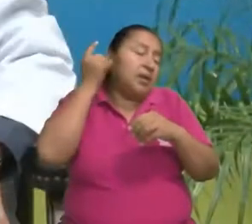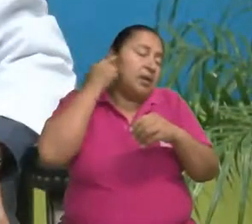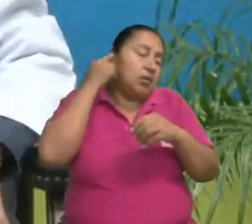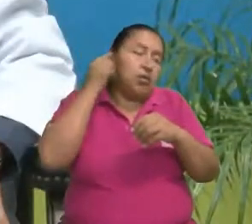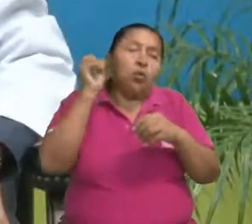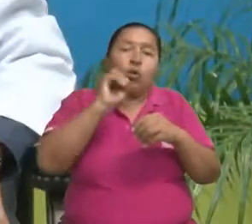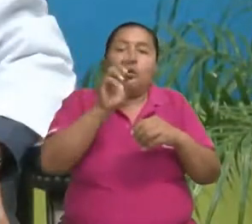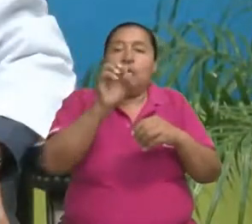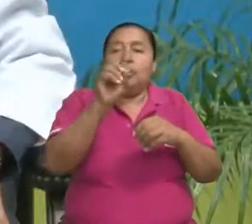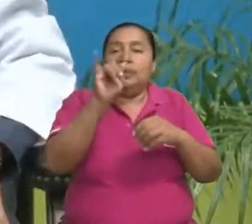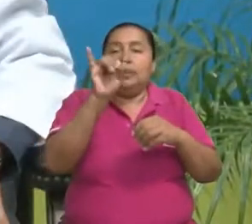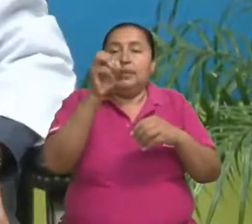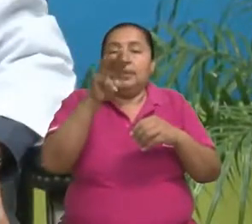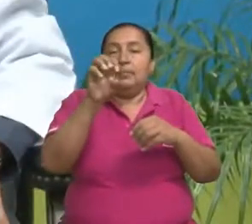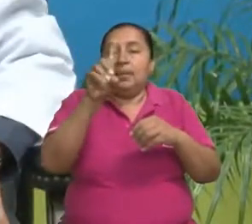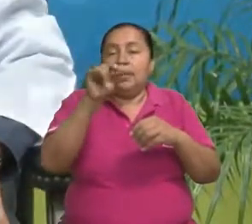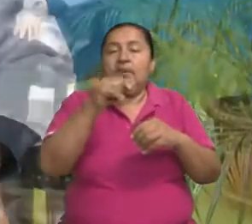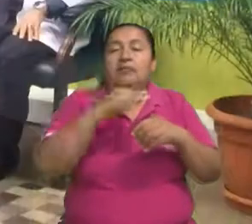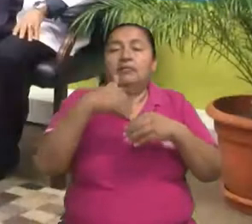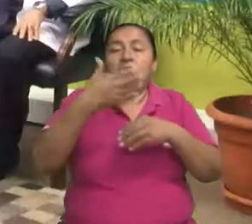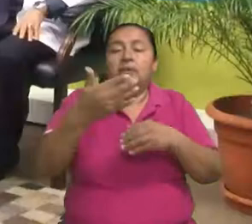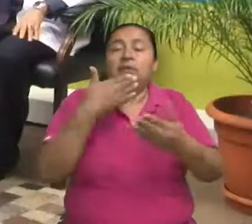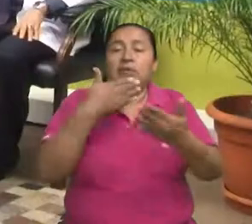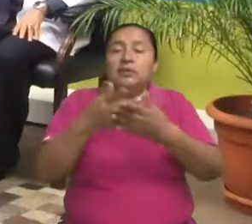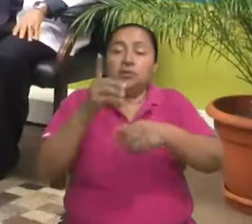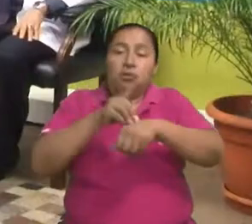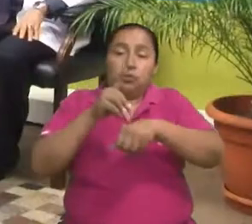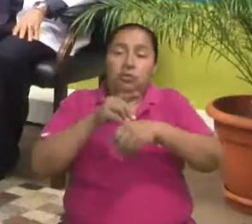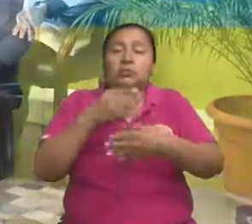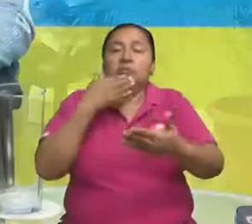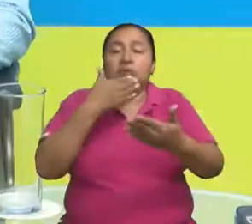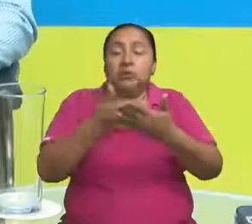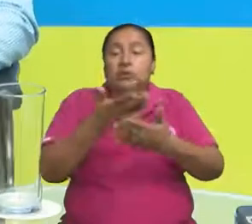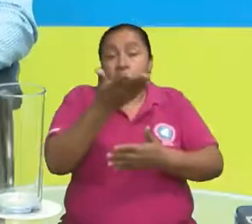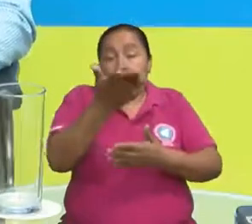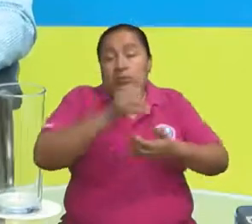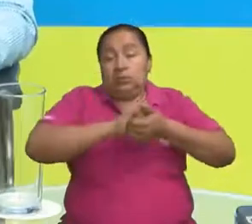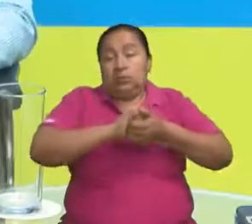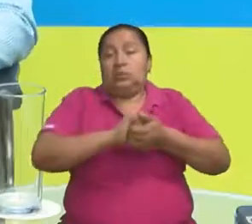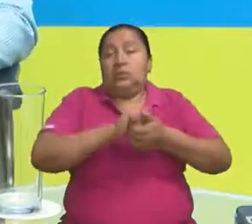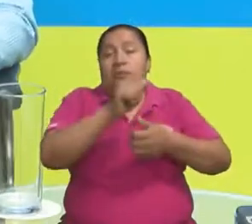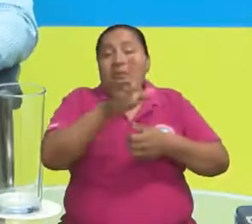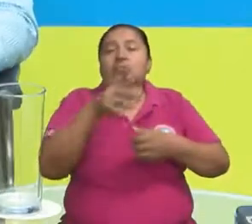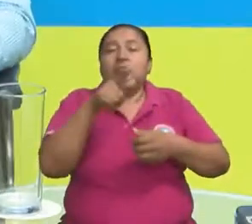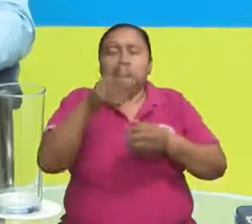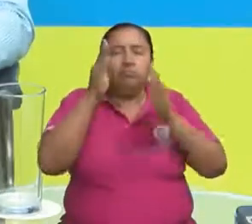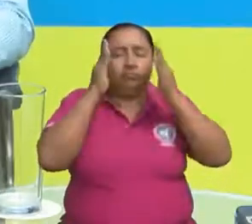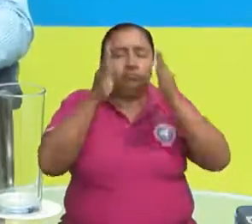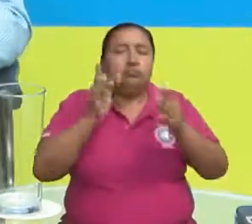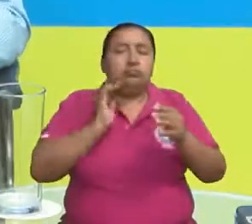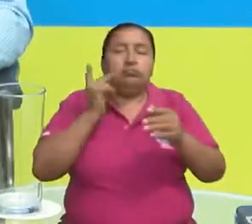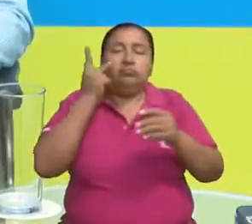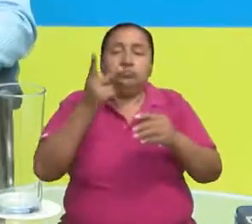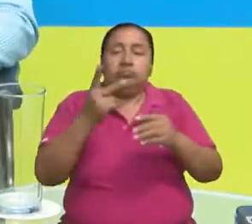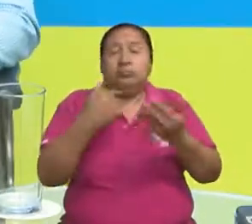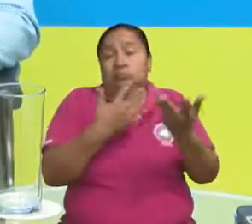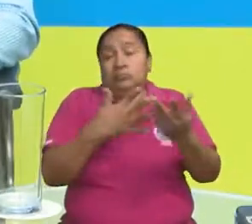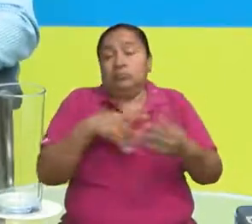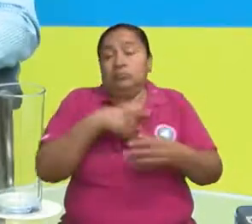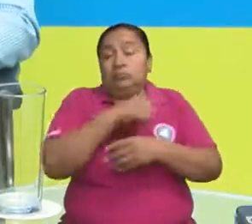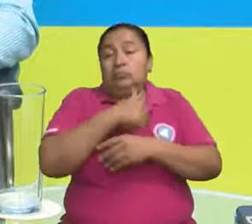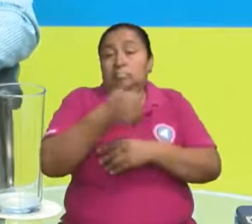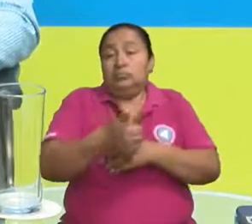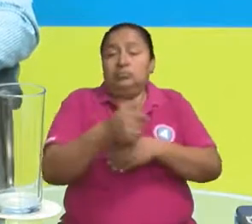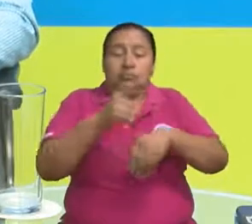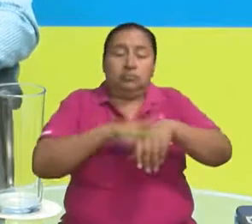la otitis media y externa. Gracias, doctor. Gracias a también usted. A usted, amigo televidente, por su fiel sintonía. Le esperamos el día de mañana a